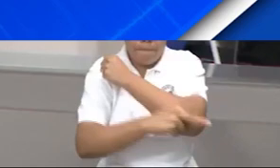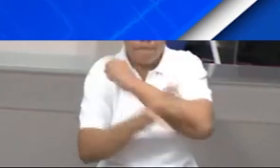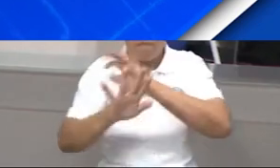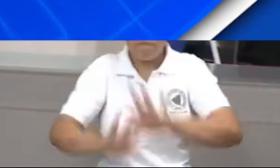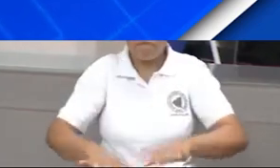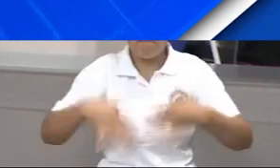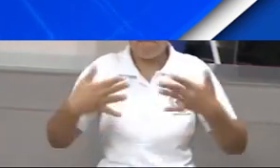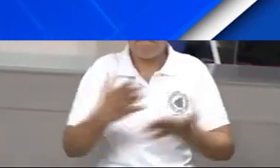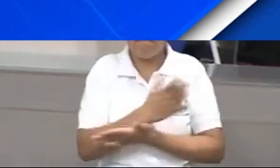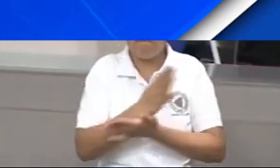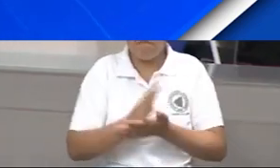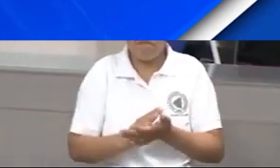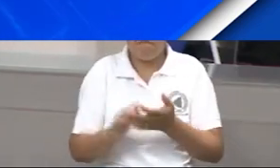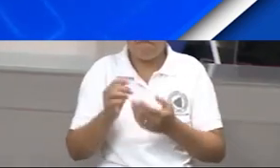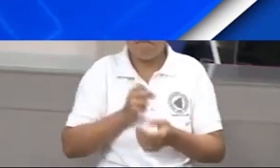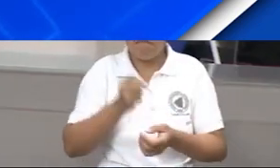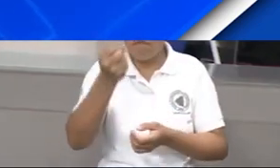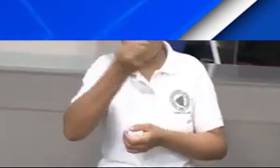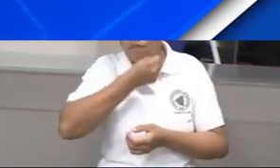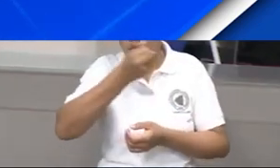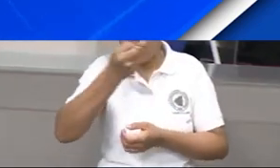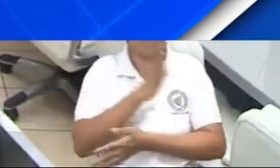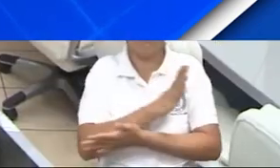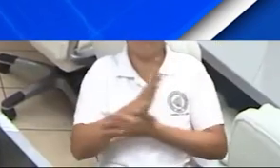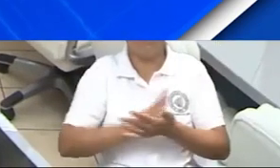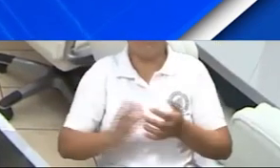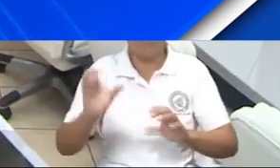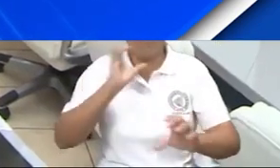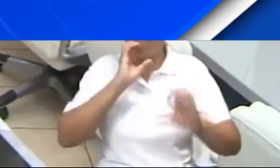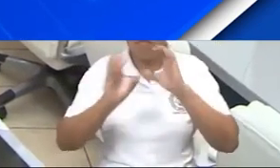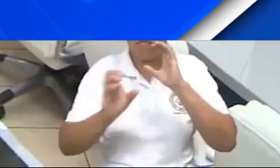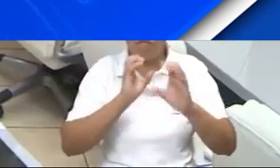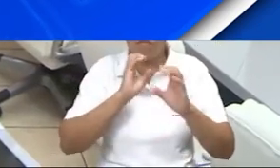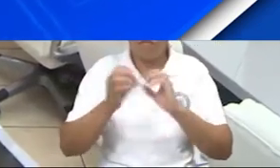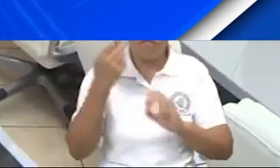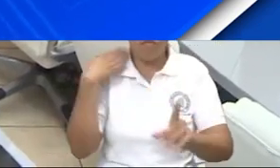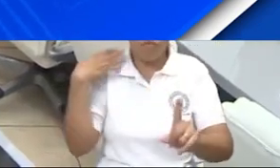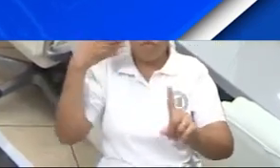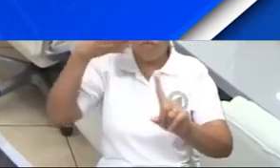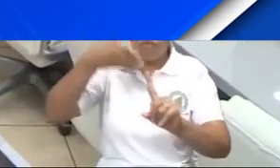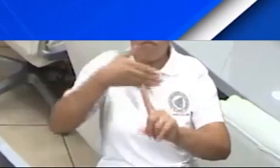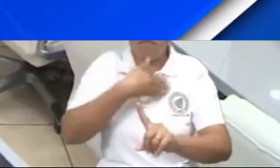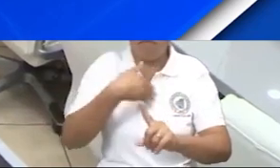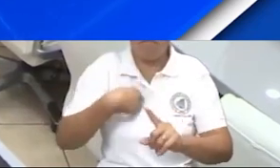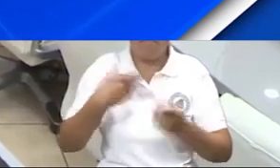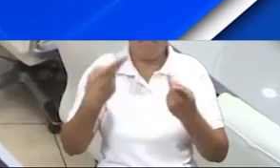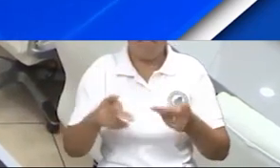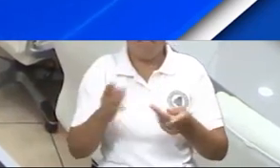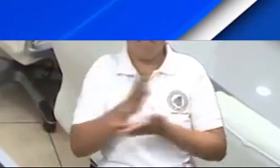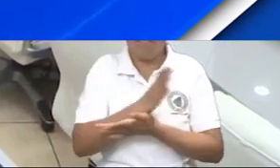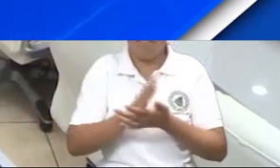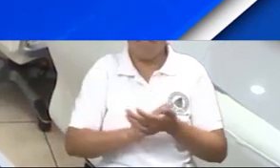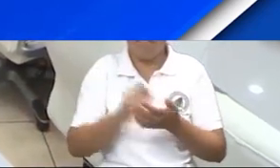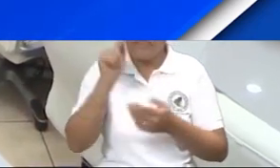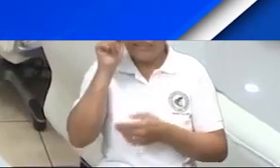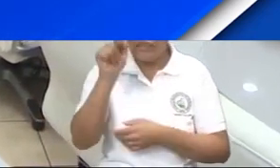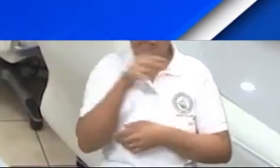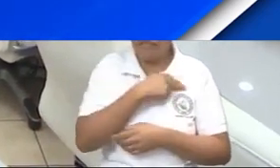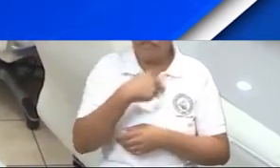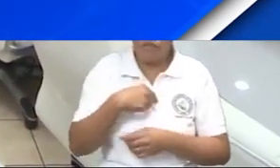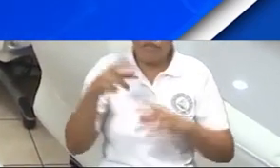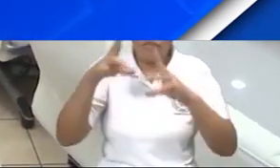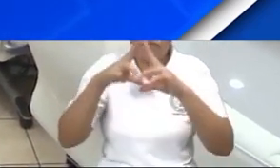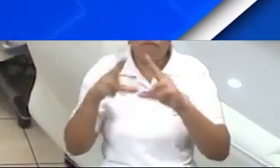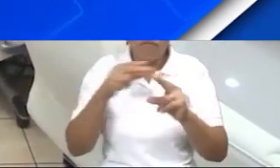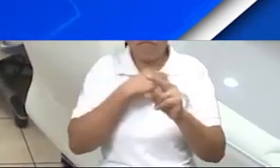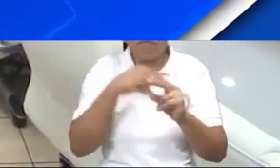relacionados con servicios de telecomunicaciones, comunicaciones audiovisuales y servicios postales en áreas no atendidas en el